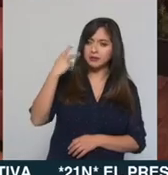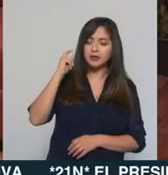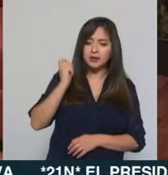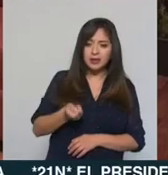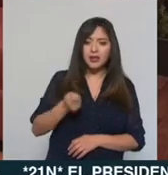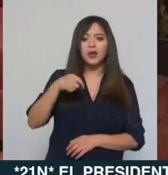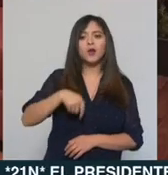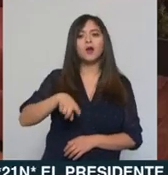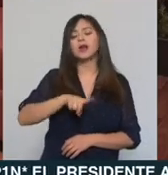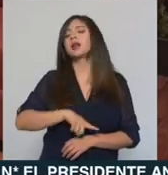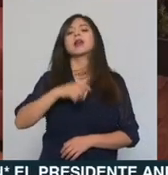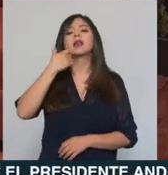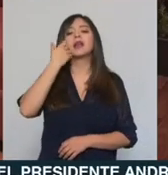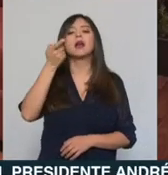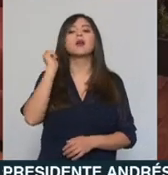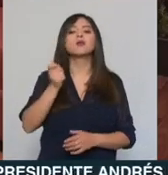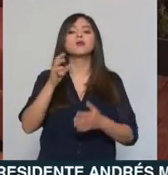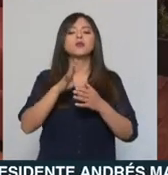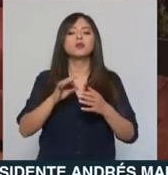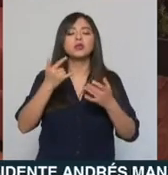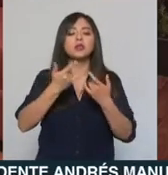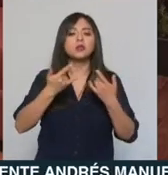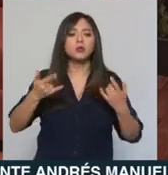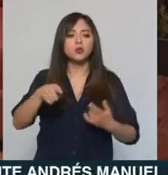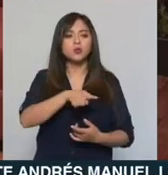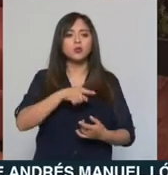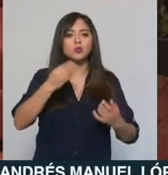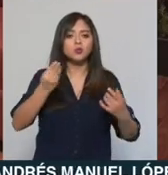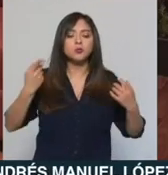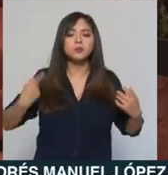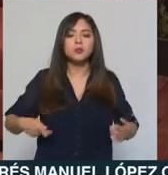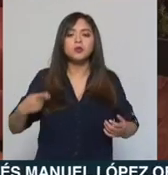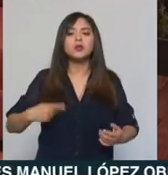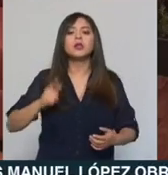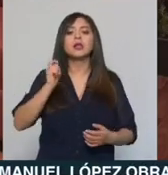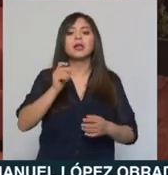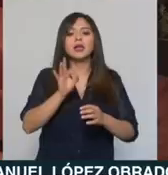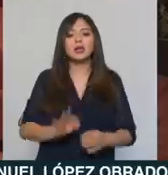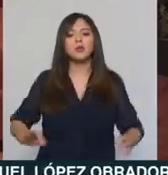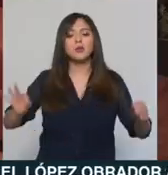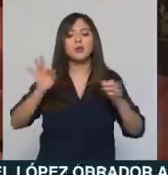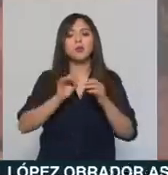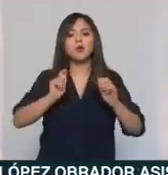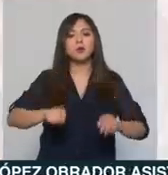Hoy le queremos contar esa historia a quienes se esfuerzan mucho para obtener una sola recompensa, una sonrisa.